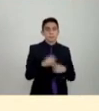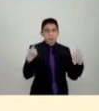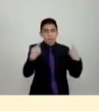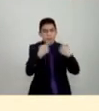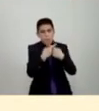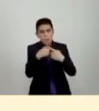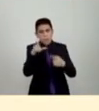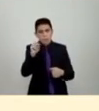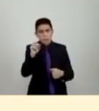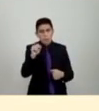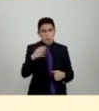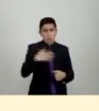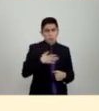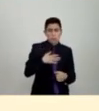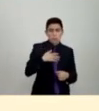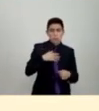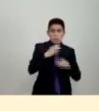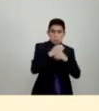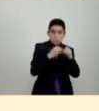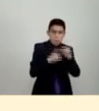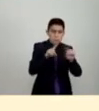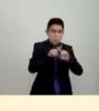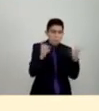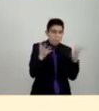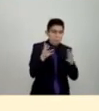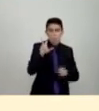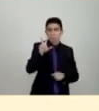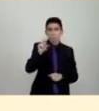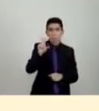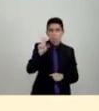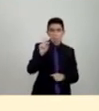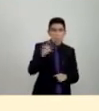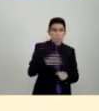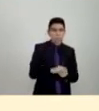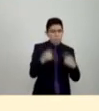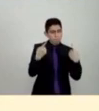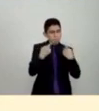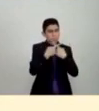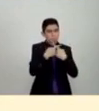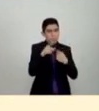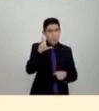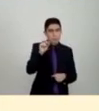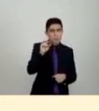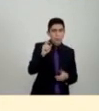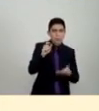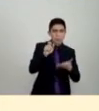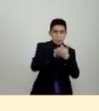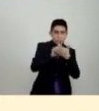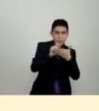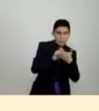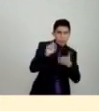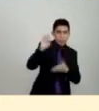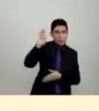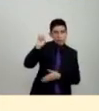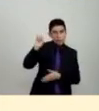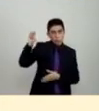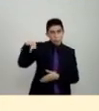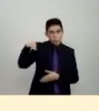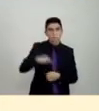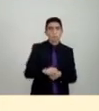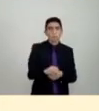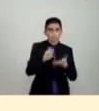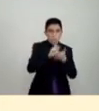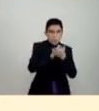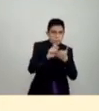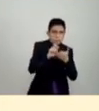hago otro tipo de cosas. No, no, no, no estoy en la lógica de los escritores del boom, que además es una lógica falsa,